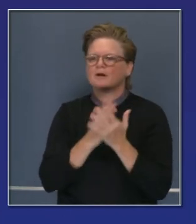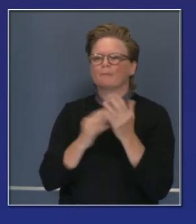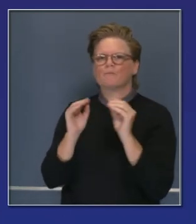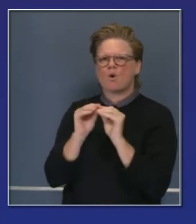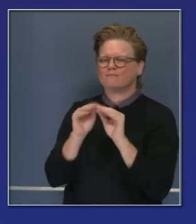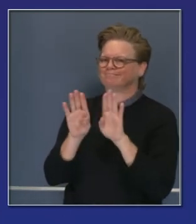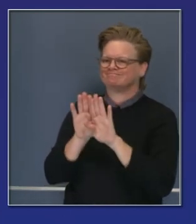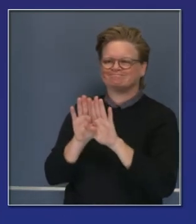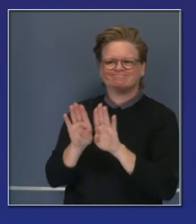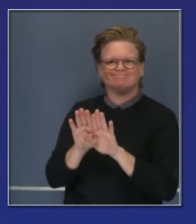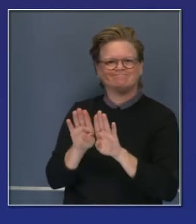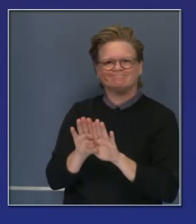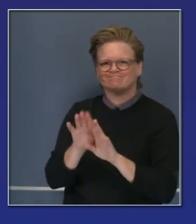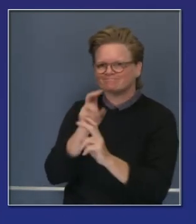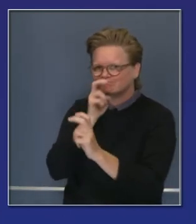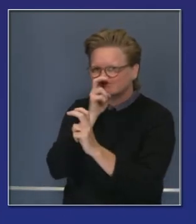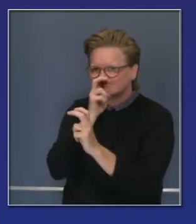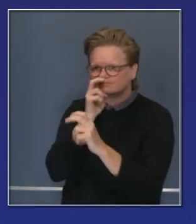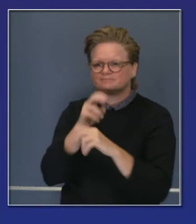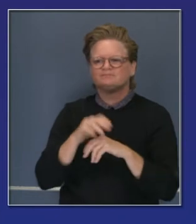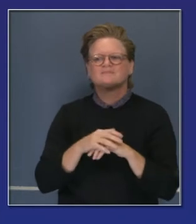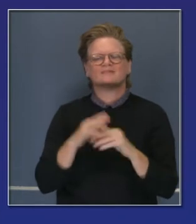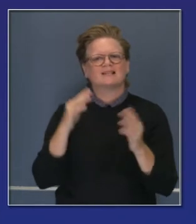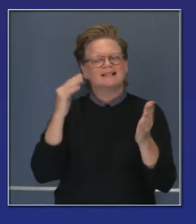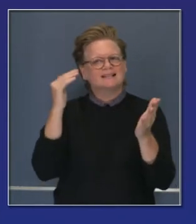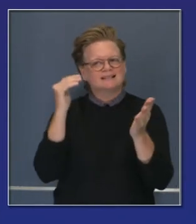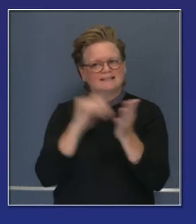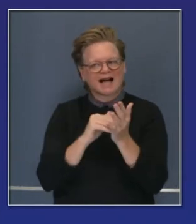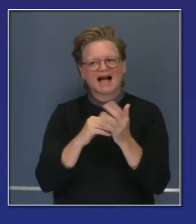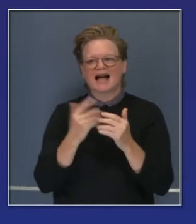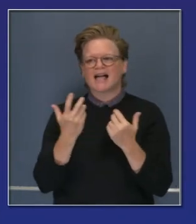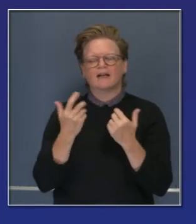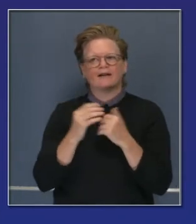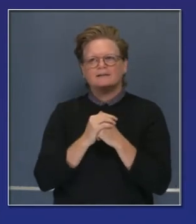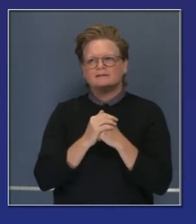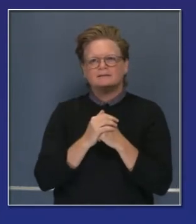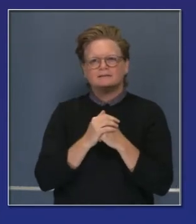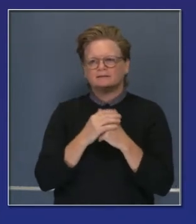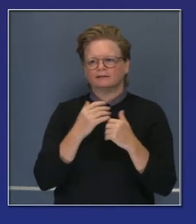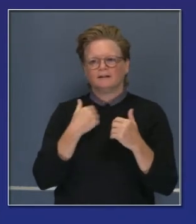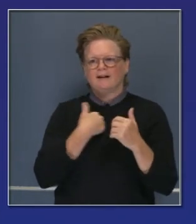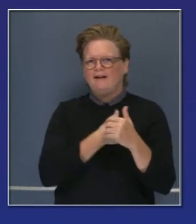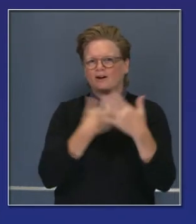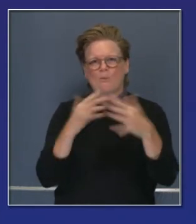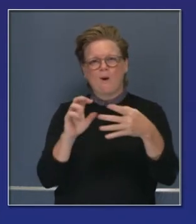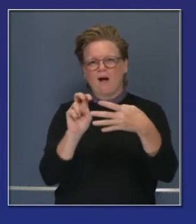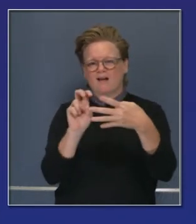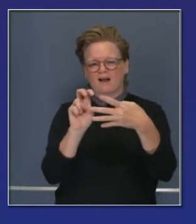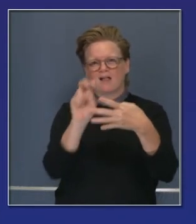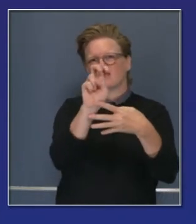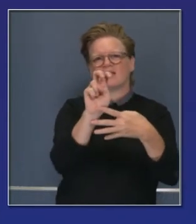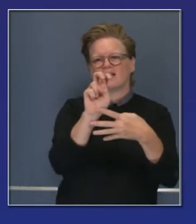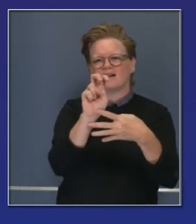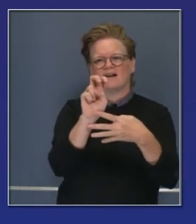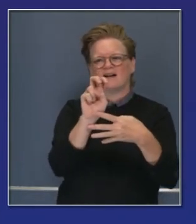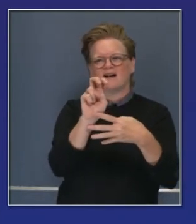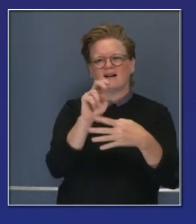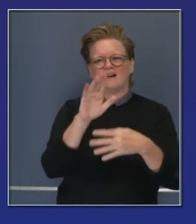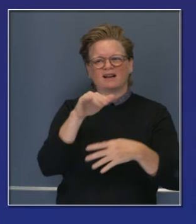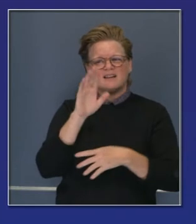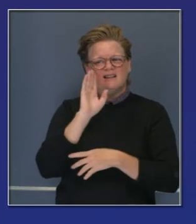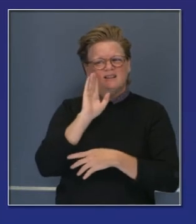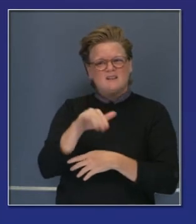podemos ser más conscientes de su seguridad y bienestar para no tener que estar avanzando, retrocediendo cada